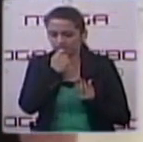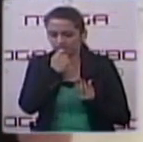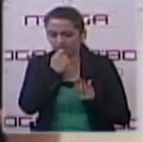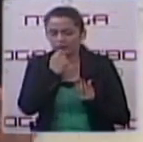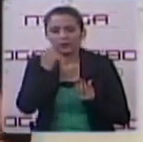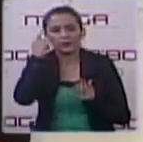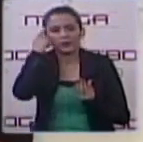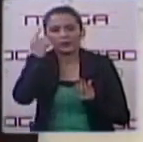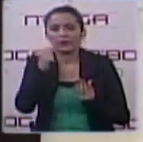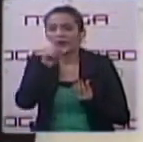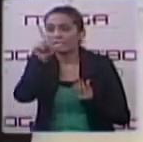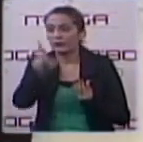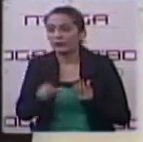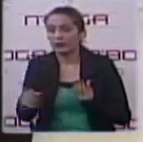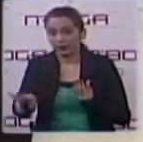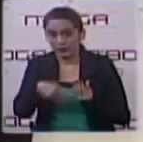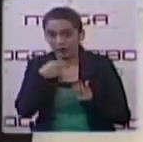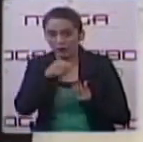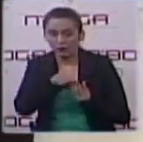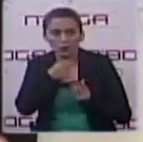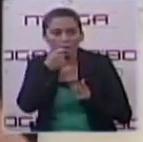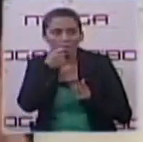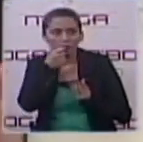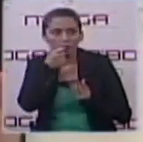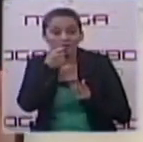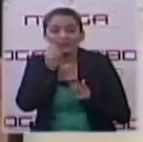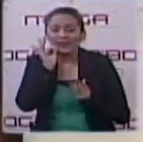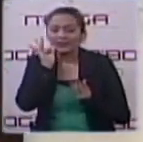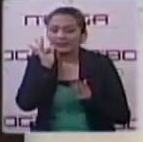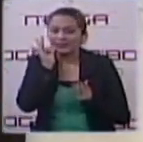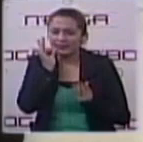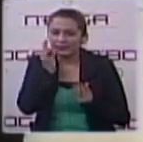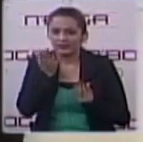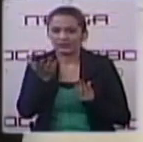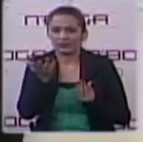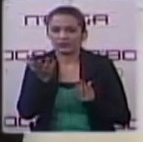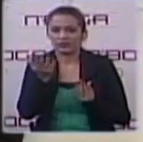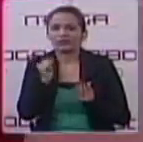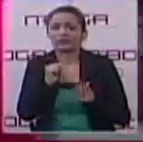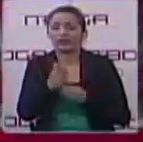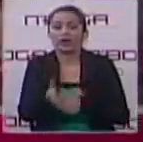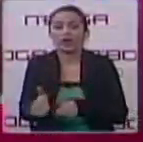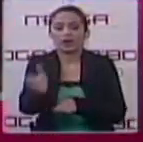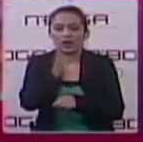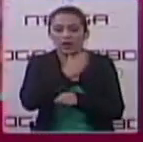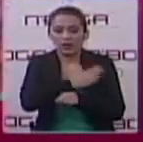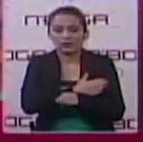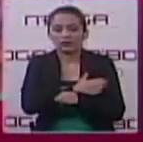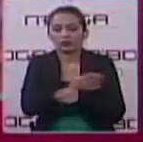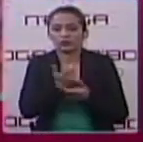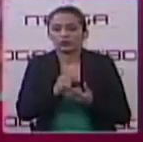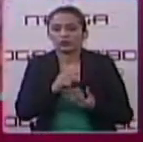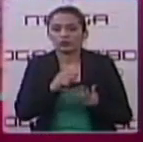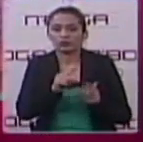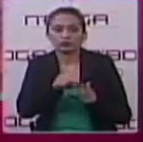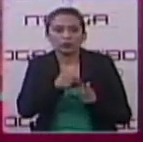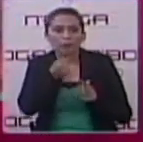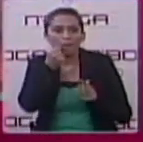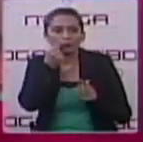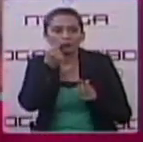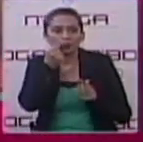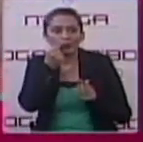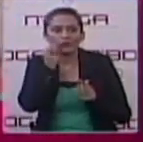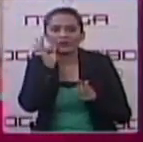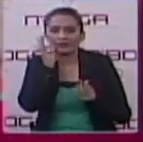una experiencia nosotros hacemos Eh algo super diferente que es degustación del producto porque queremos que el consumidor